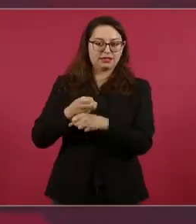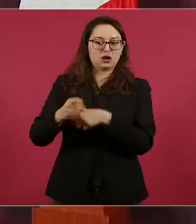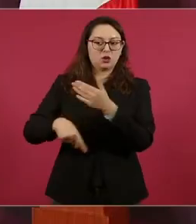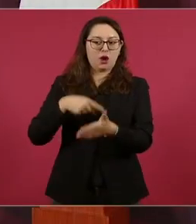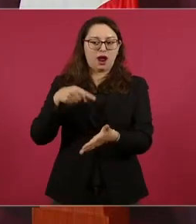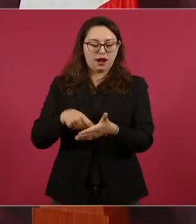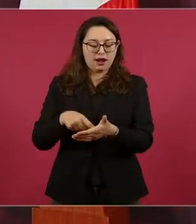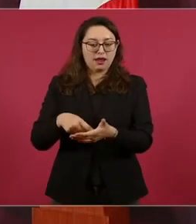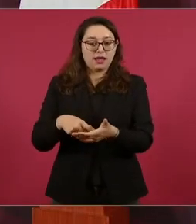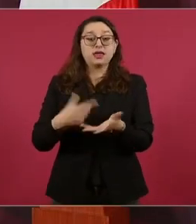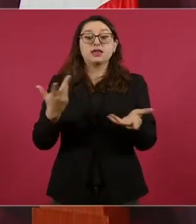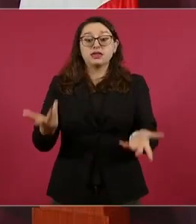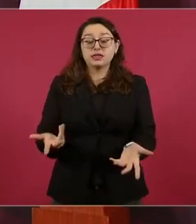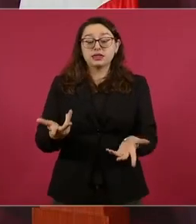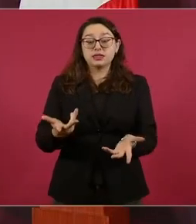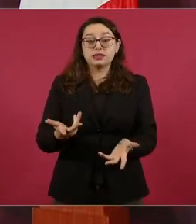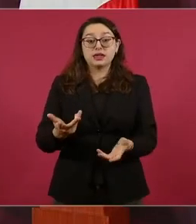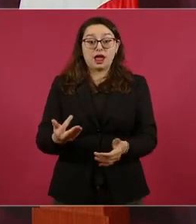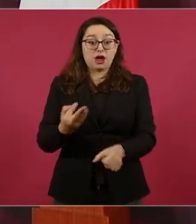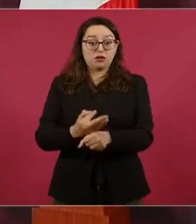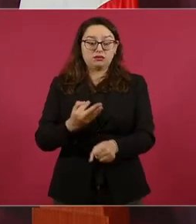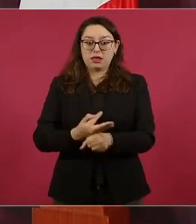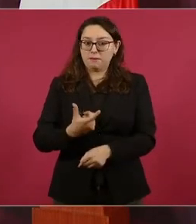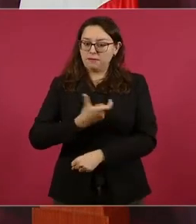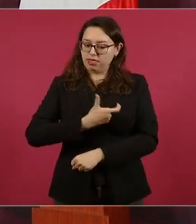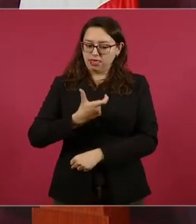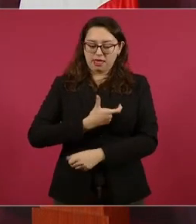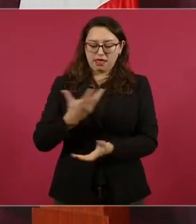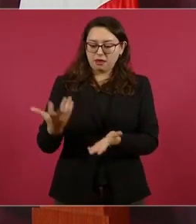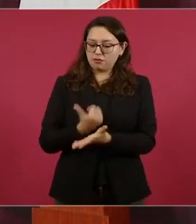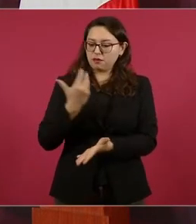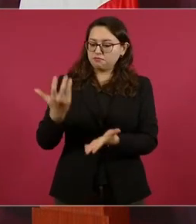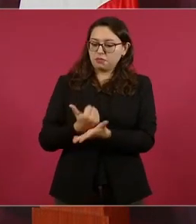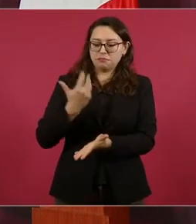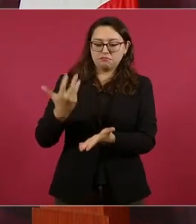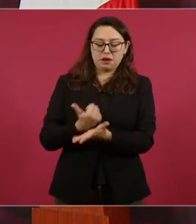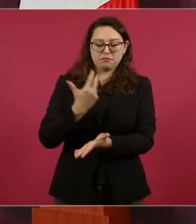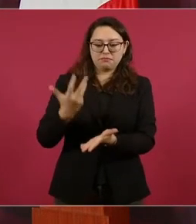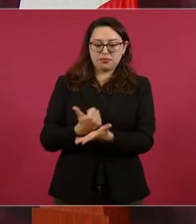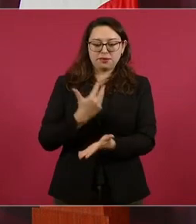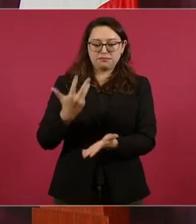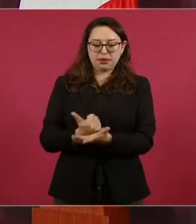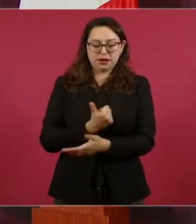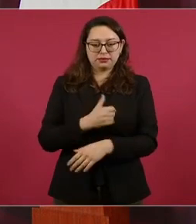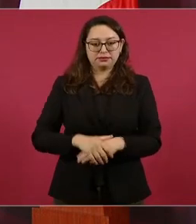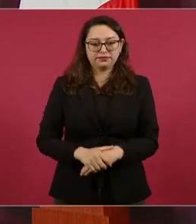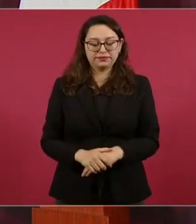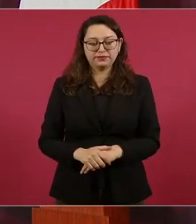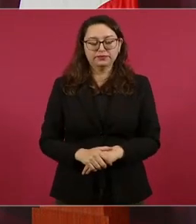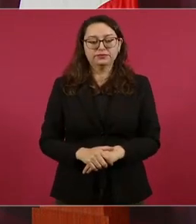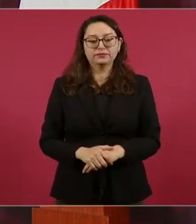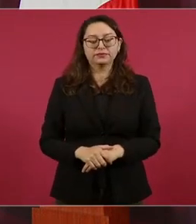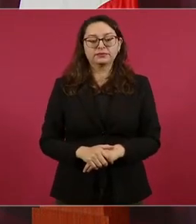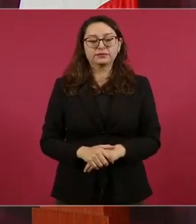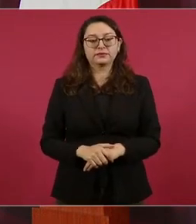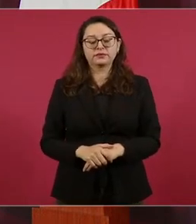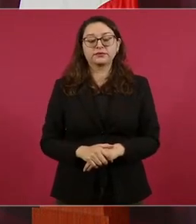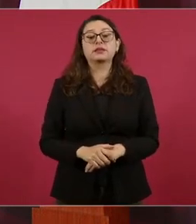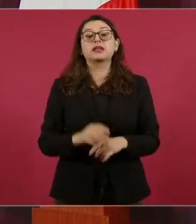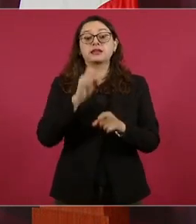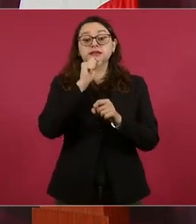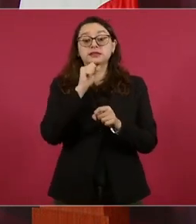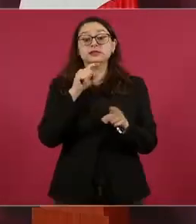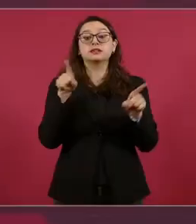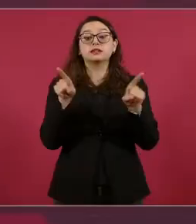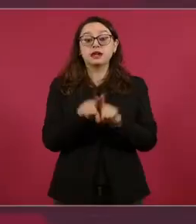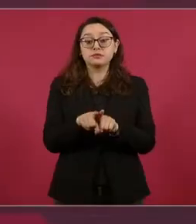medallas en todos los Panamericanos y también te va a hacer un